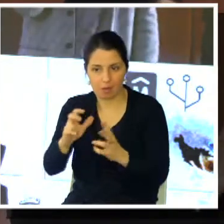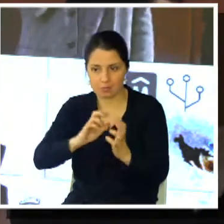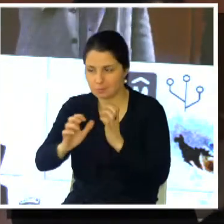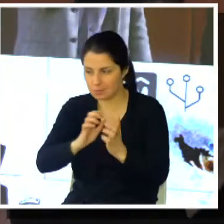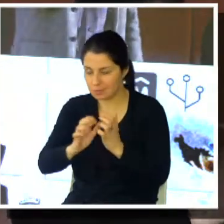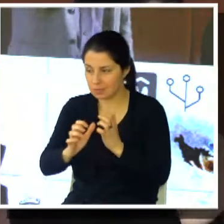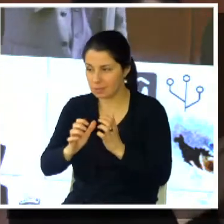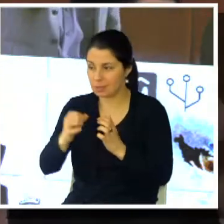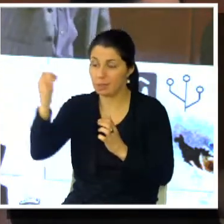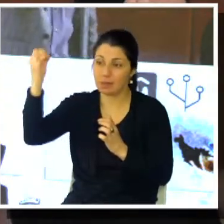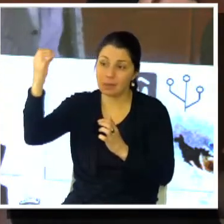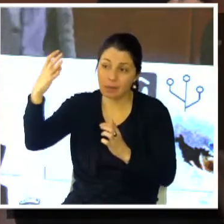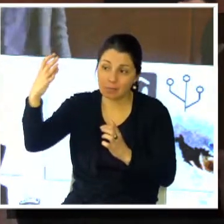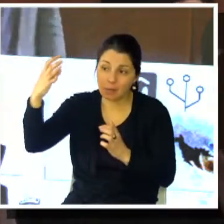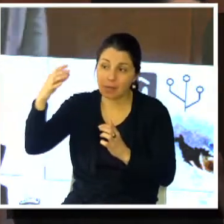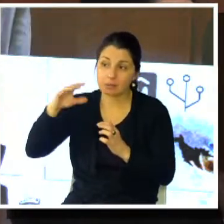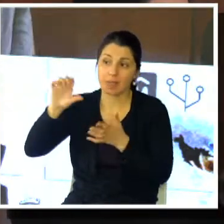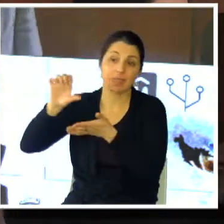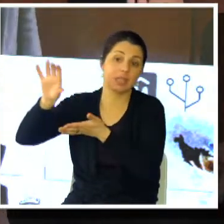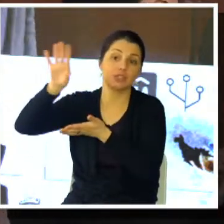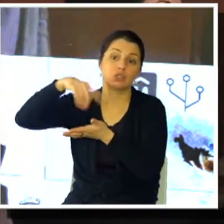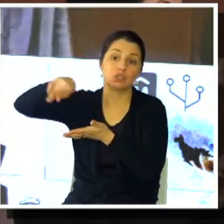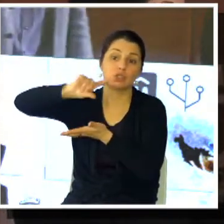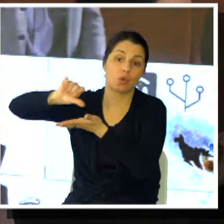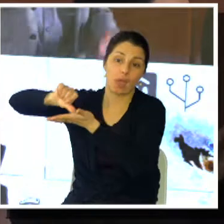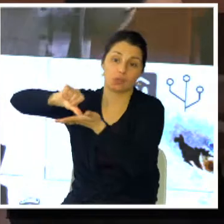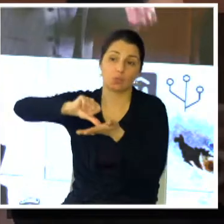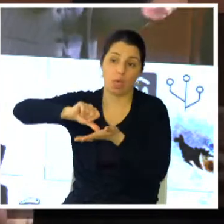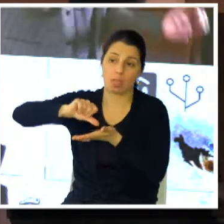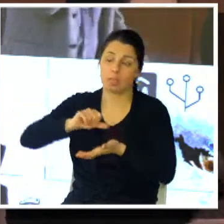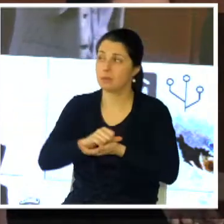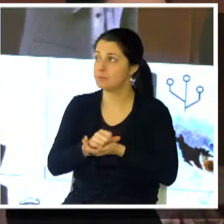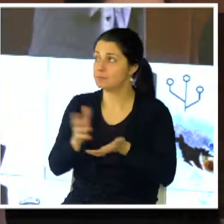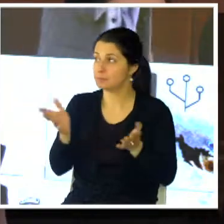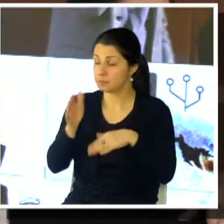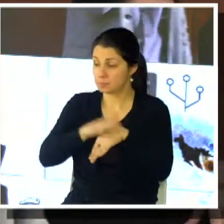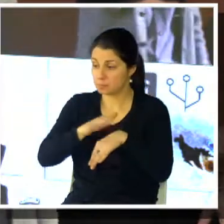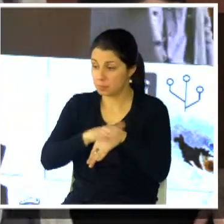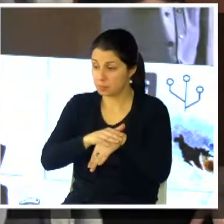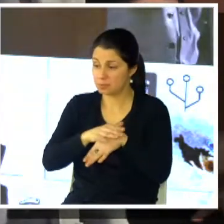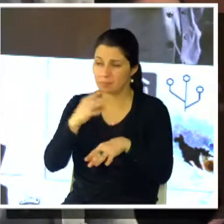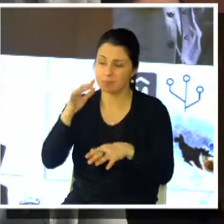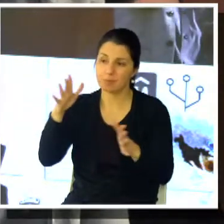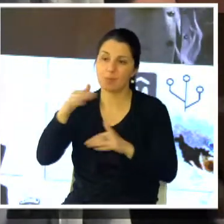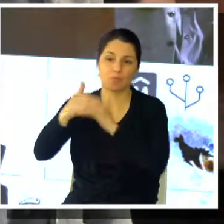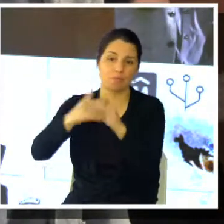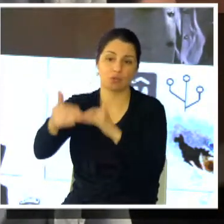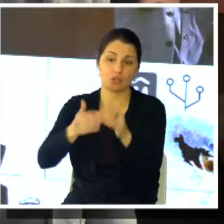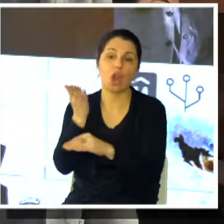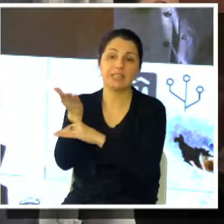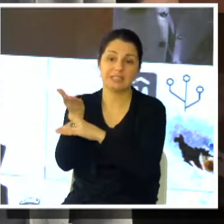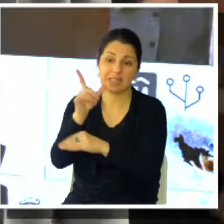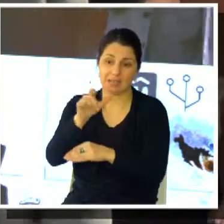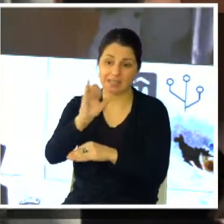lamparitas, las luminarias de toda la ciudad. En este momento estamos finalizando un proceso licitatorio